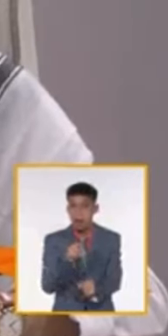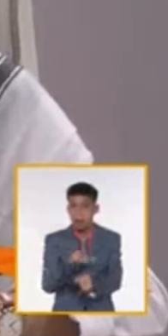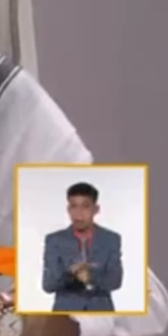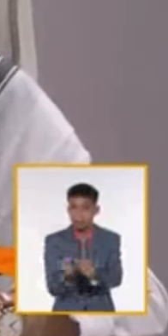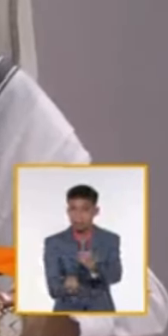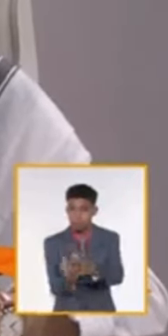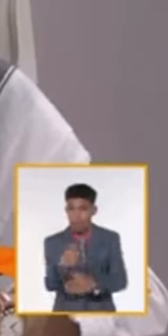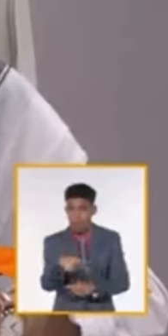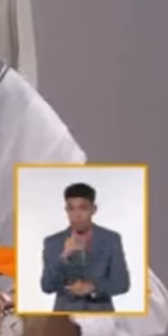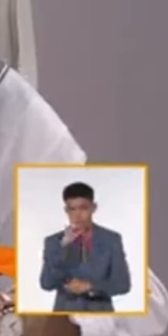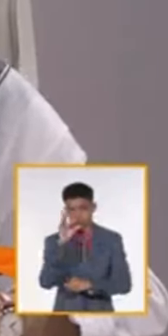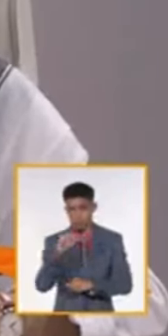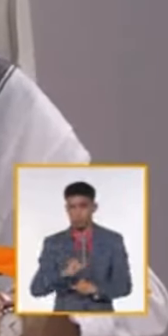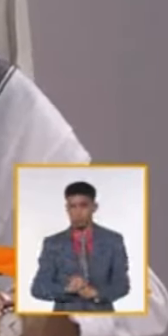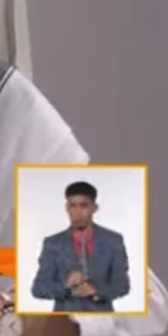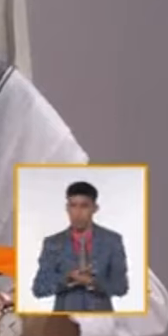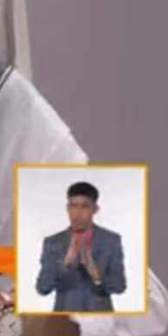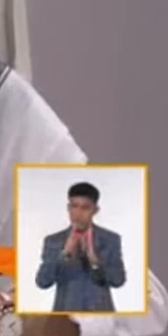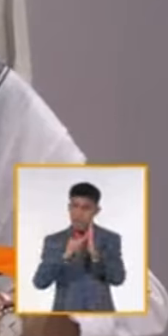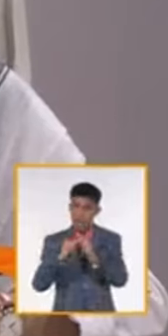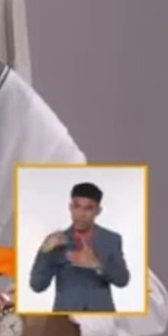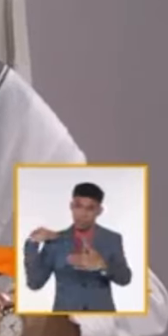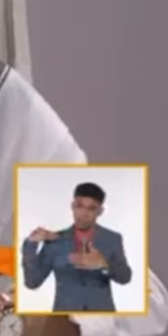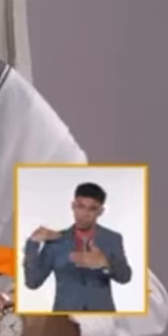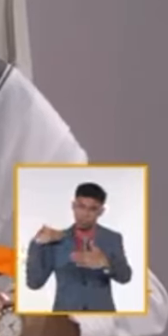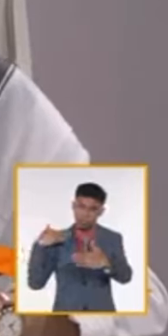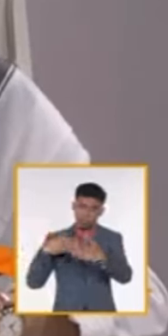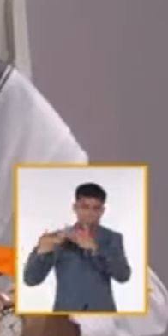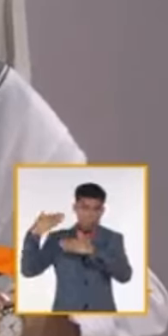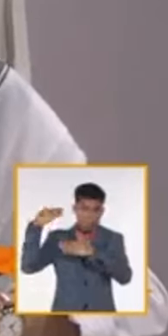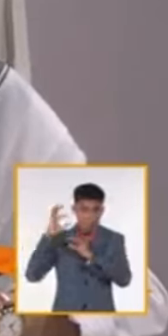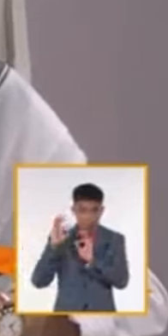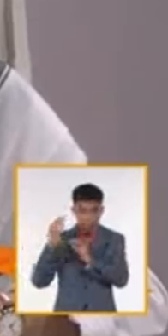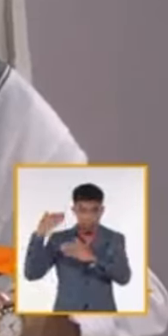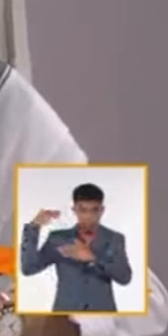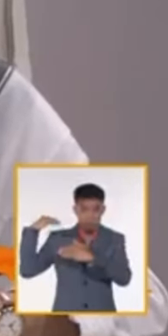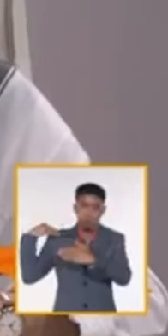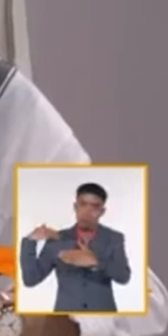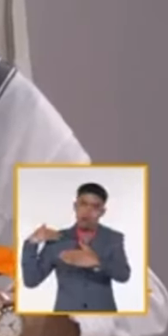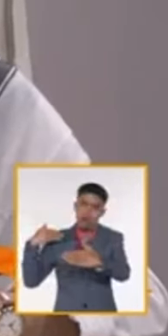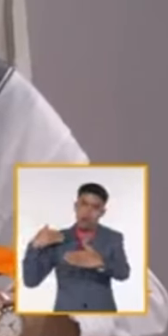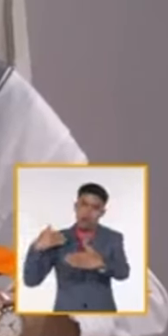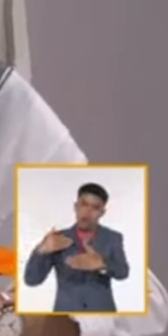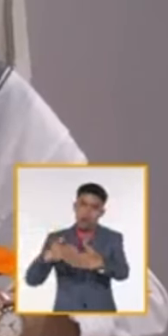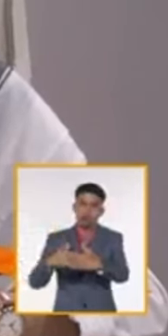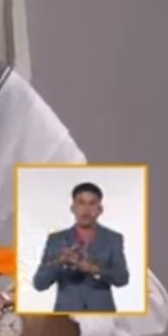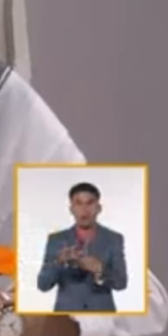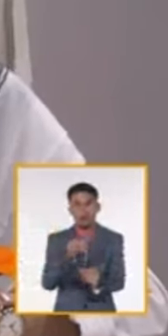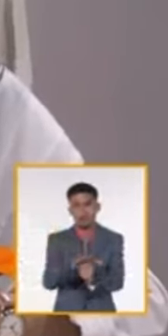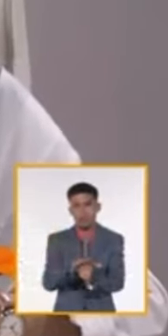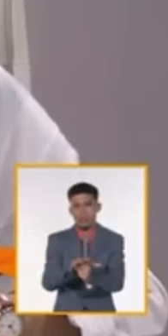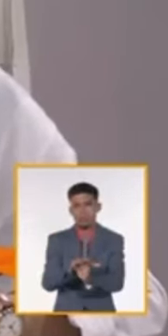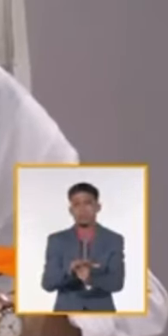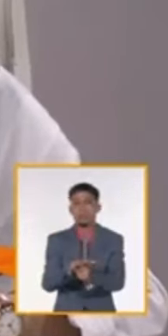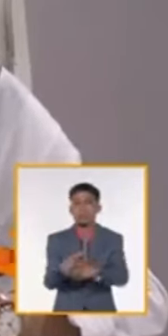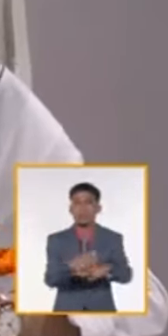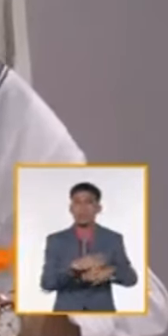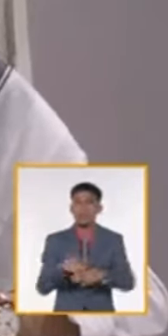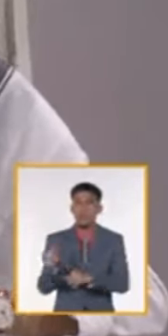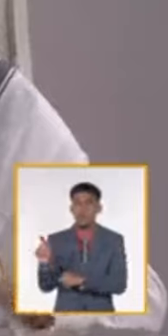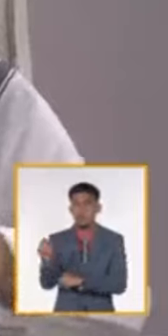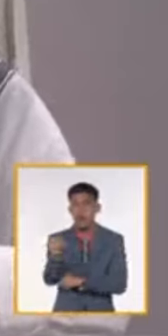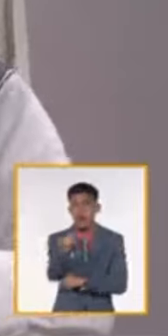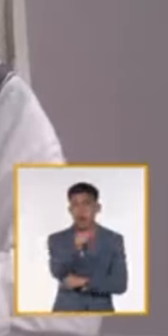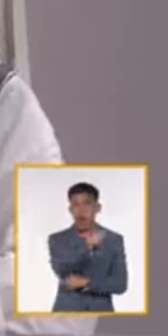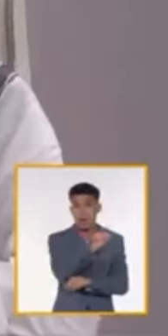estudiantes organizándose y lo que ha estado pasando en los campos, los arrestos, pero